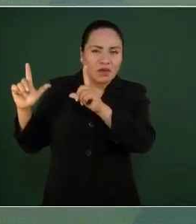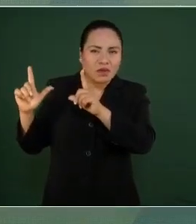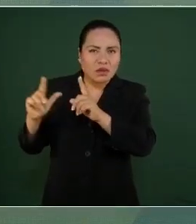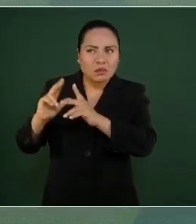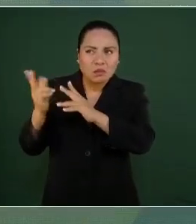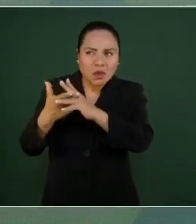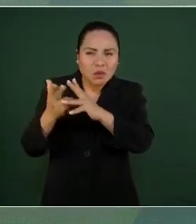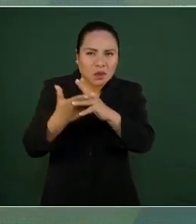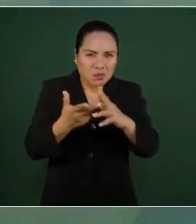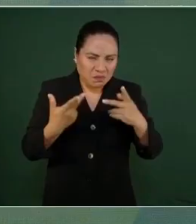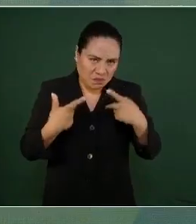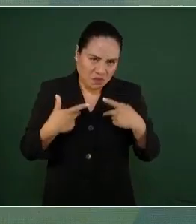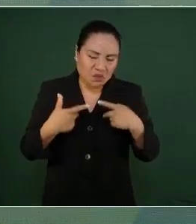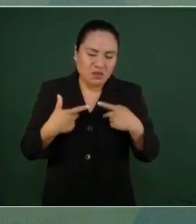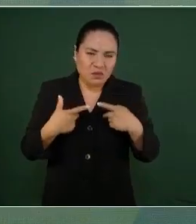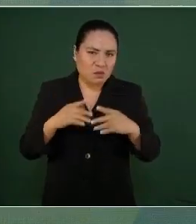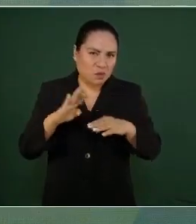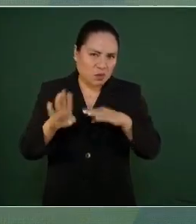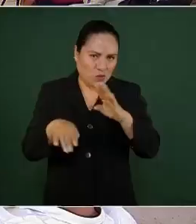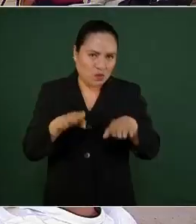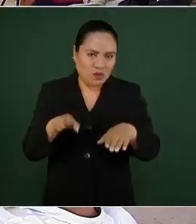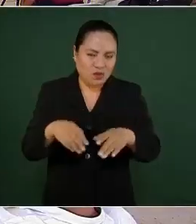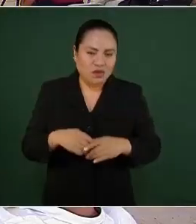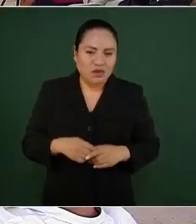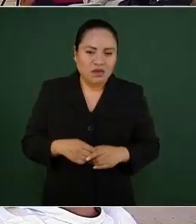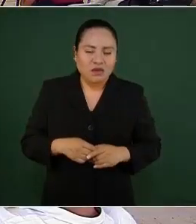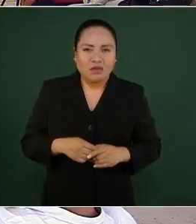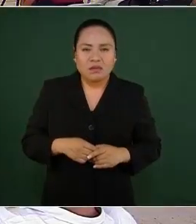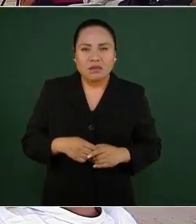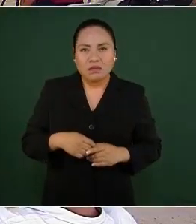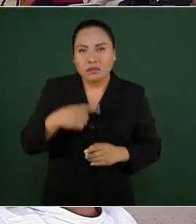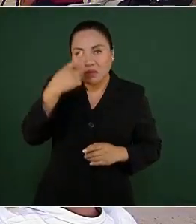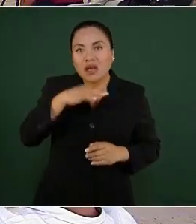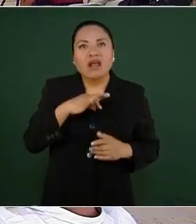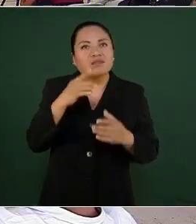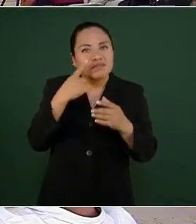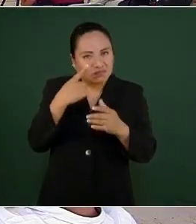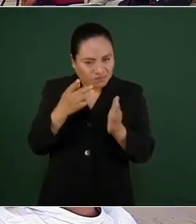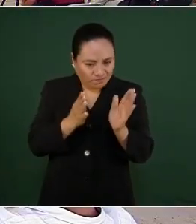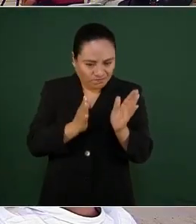pero para defendernos.